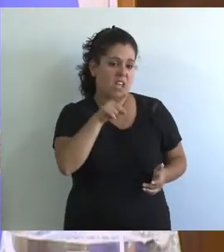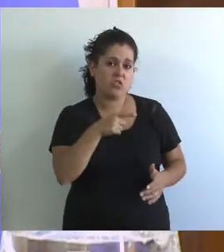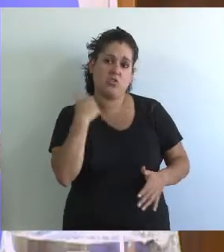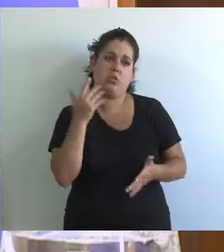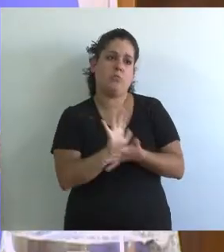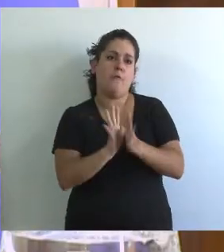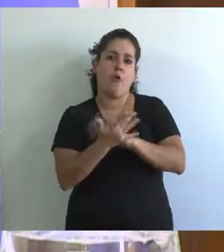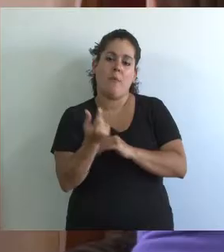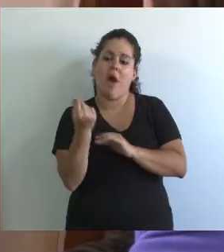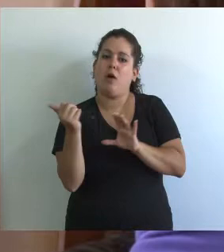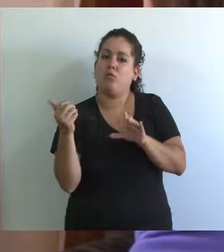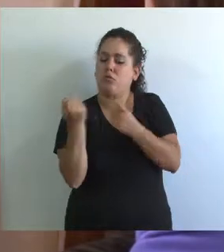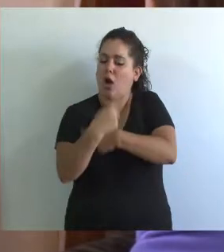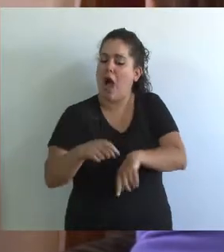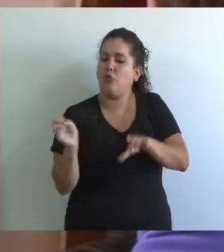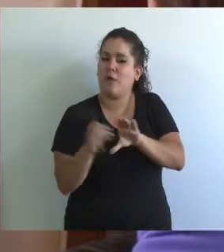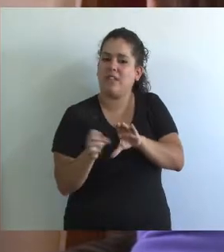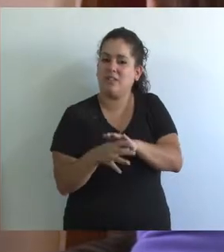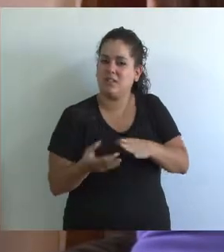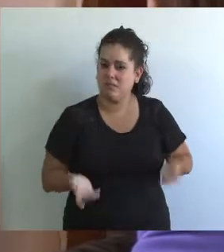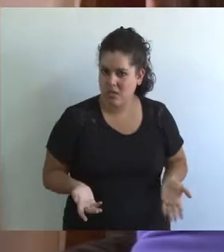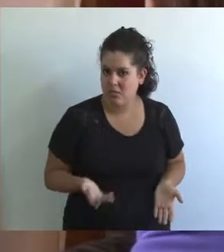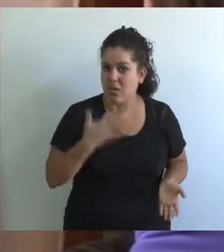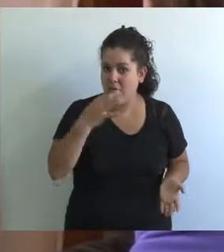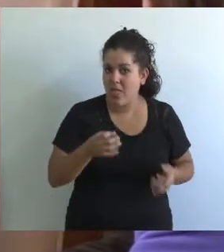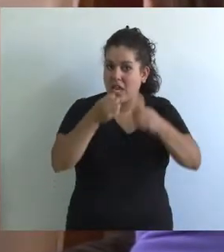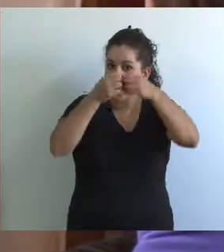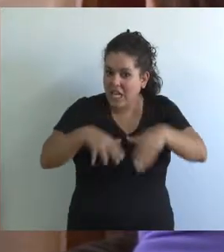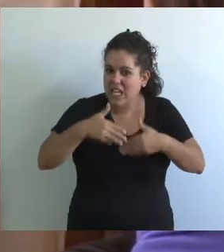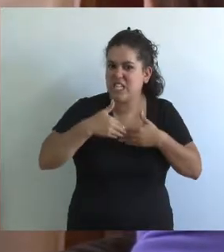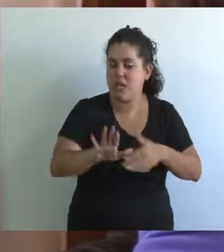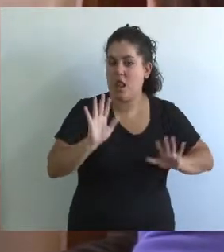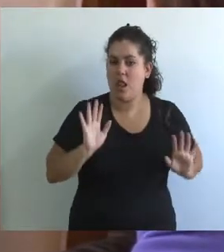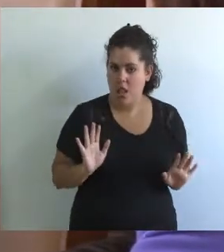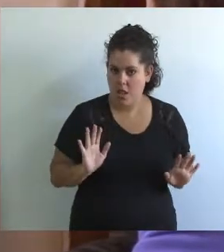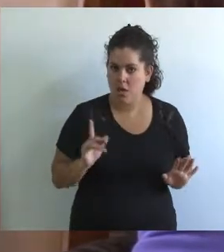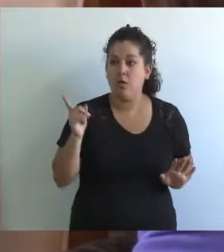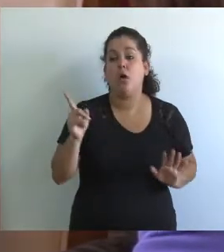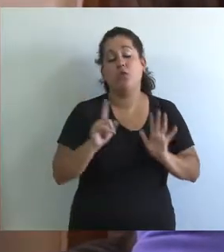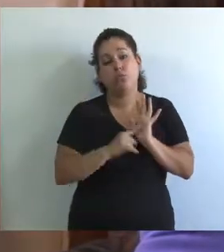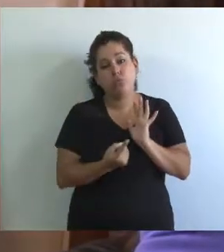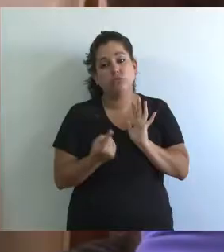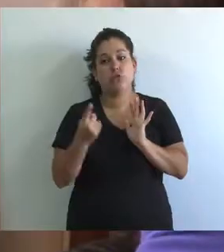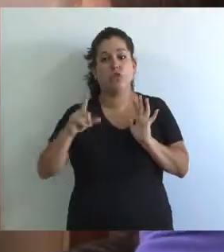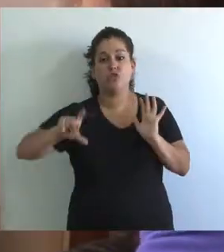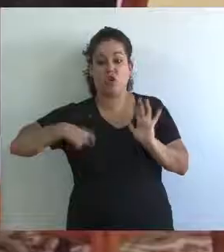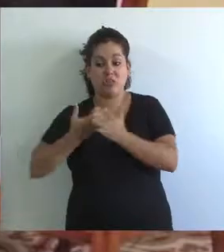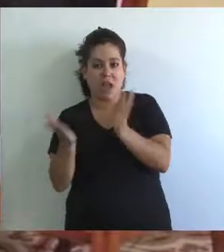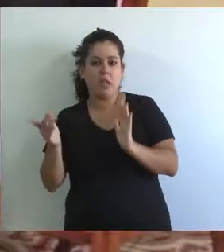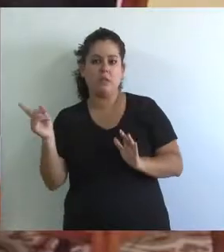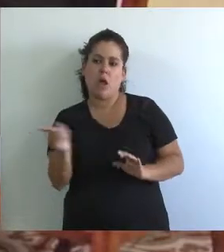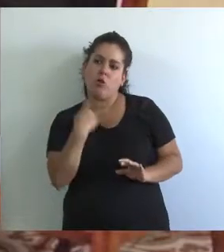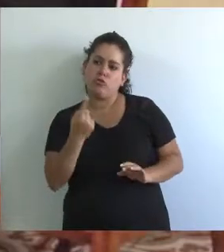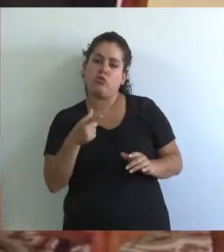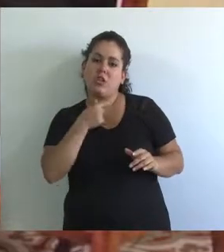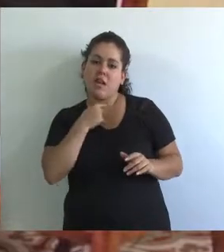de desarrollar un autoabastecimiento, que en realidad fue el concepto inicial de YPF. En un punto, los socialistas